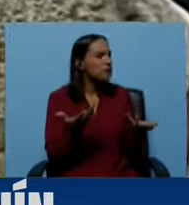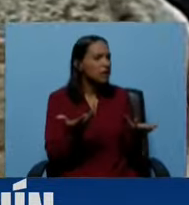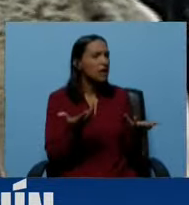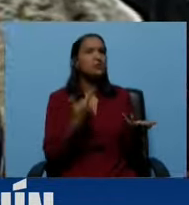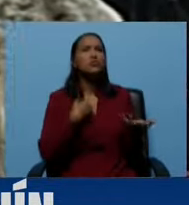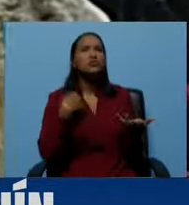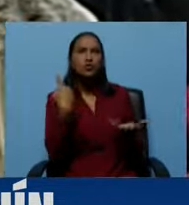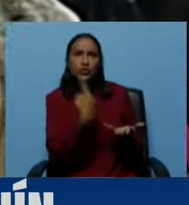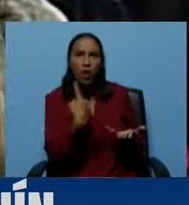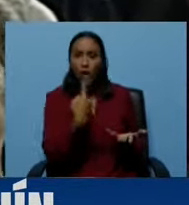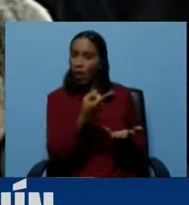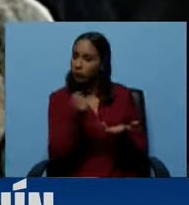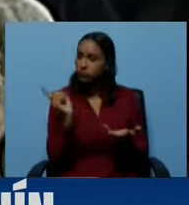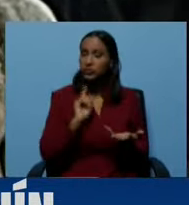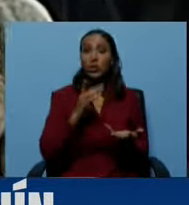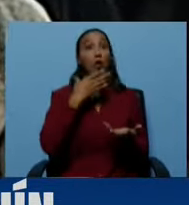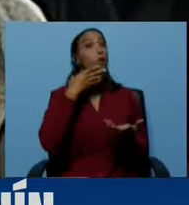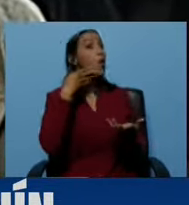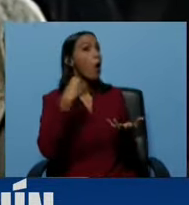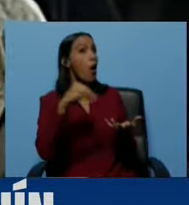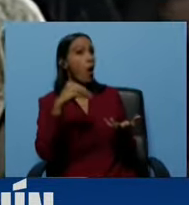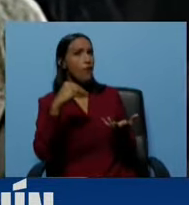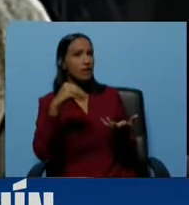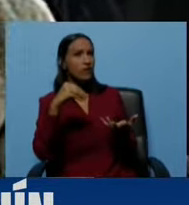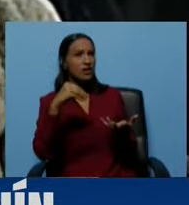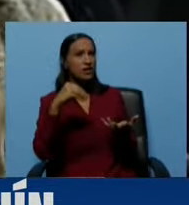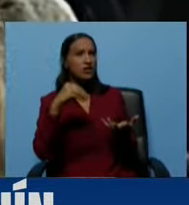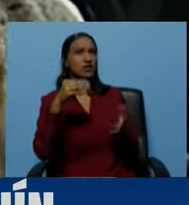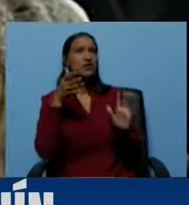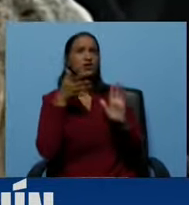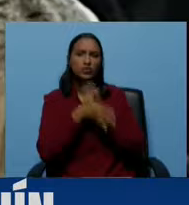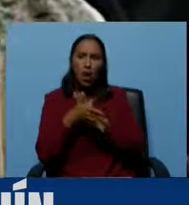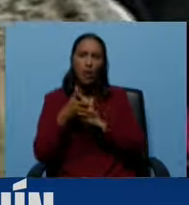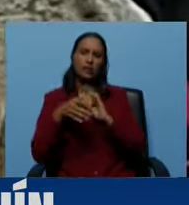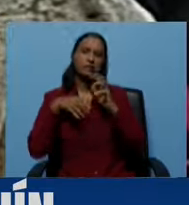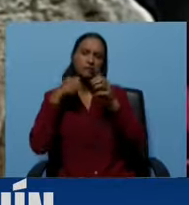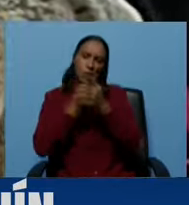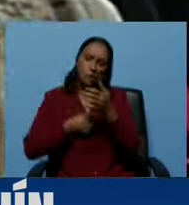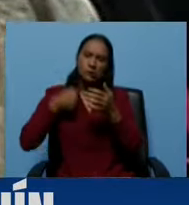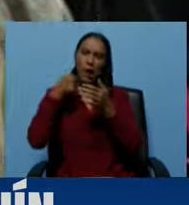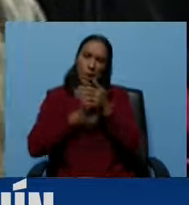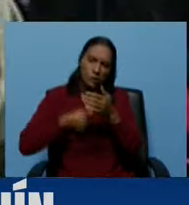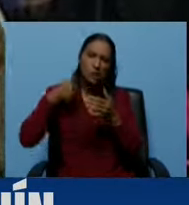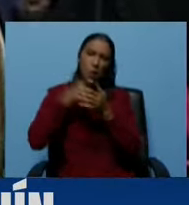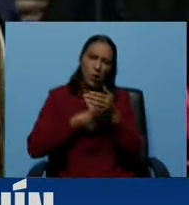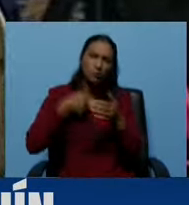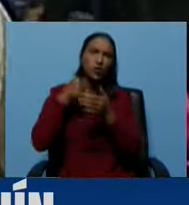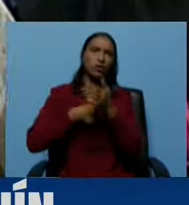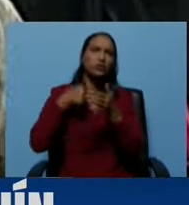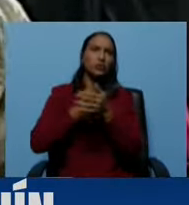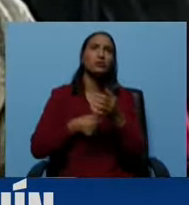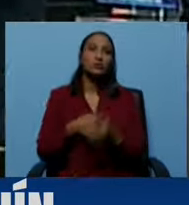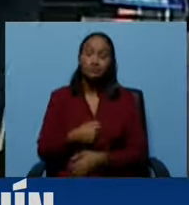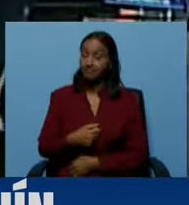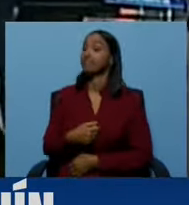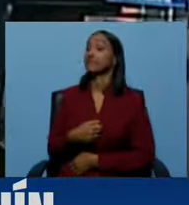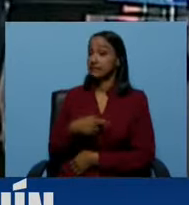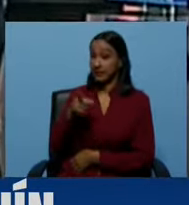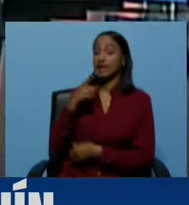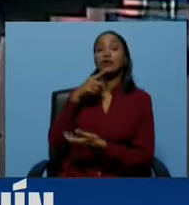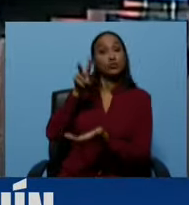espero que estos jóvenes no carguen como nosotros tantas batallas en los ojos. Eso es verdad, mi